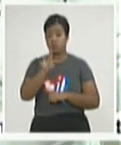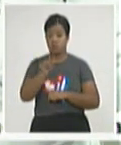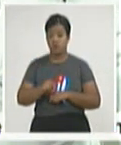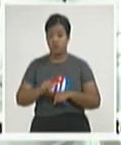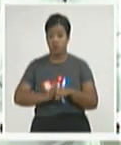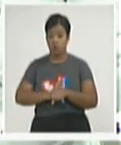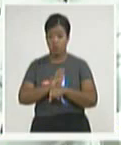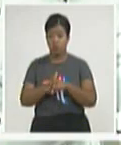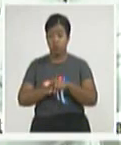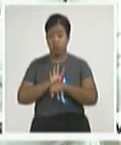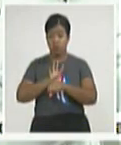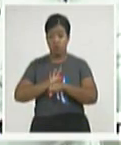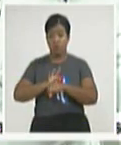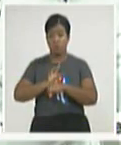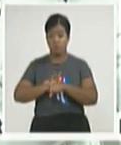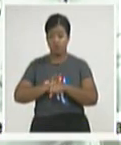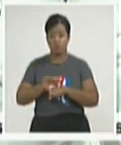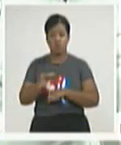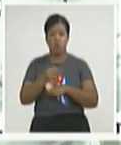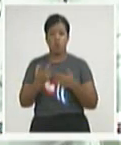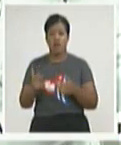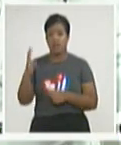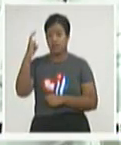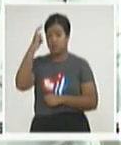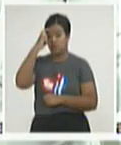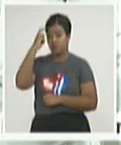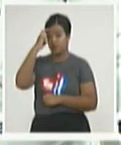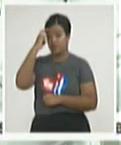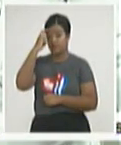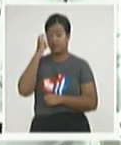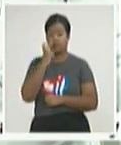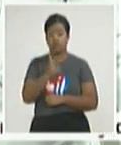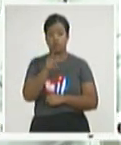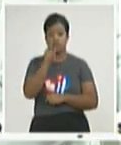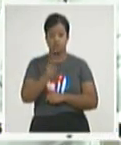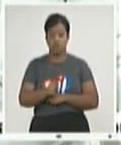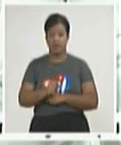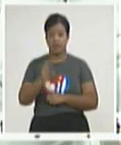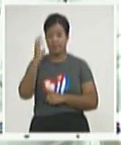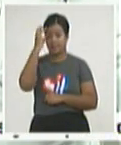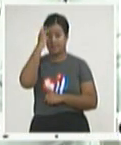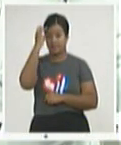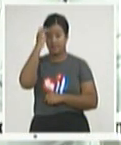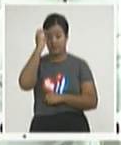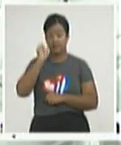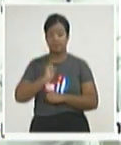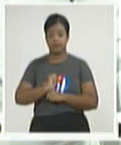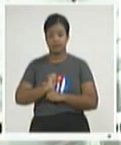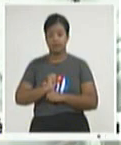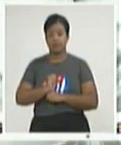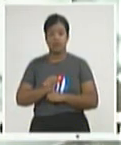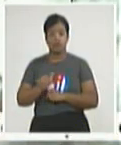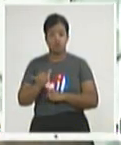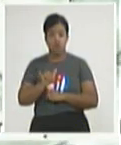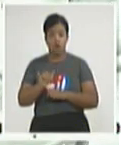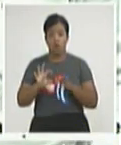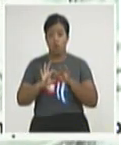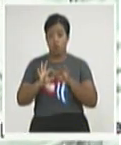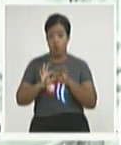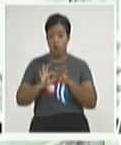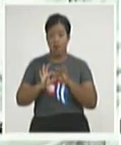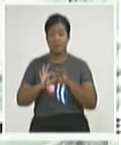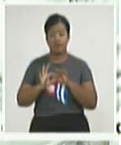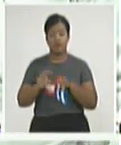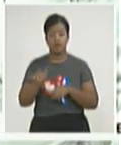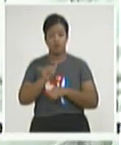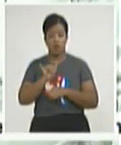COVID-19, de segundo frente 2 personas, de tercer frente Guamay, Palma Soriano, 1 fallecido de cada uno de